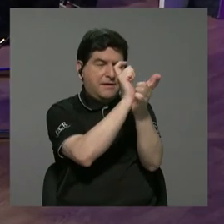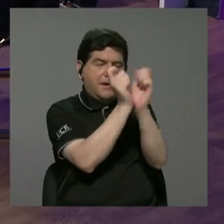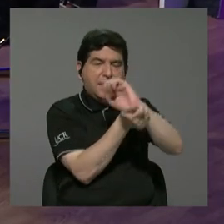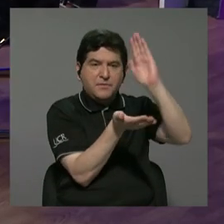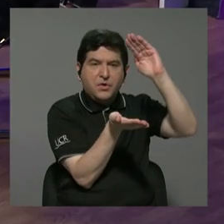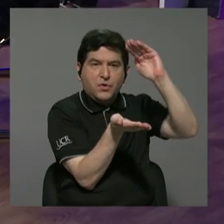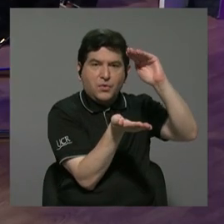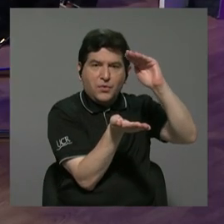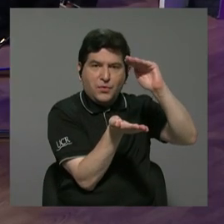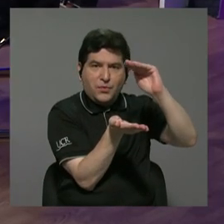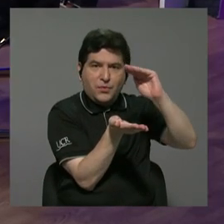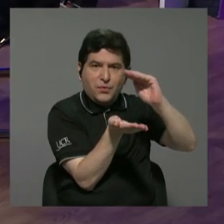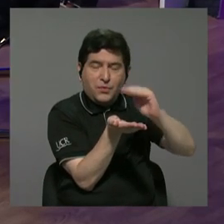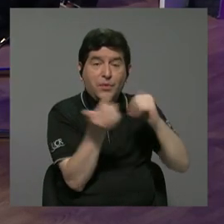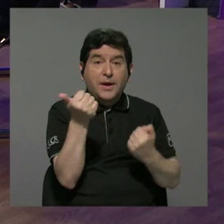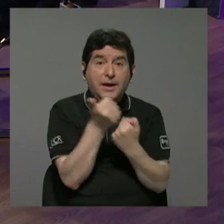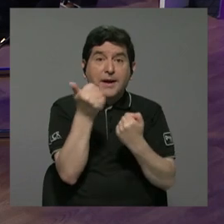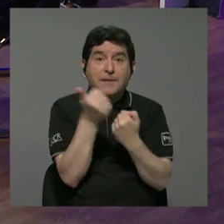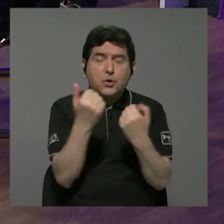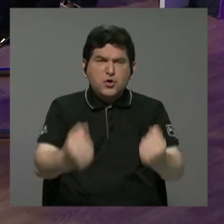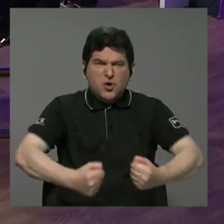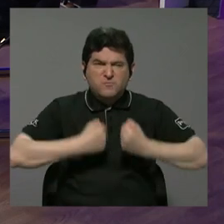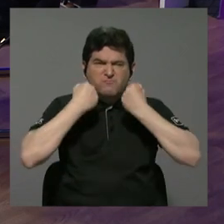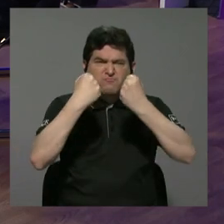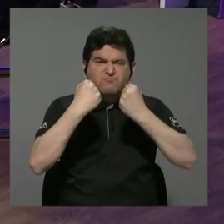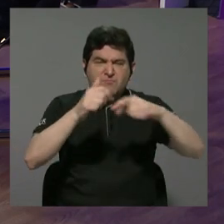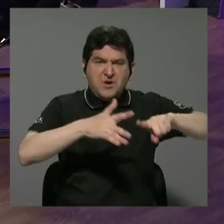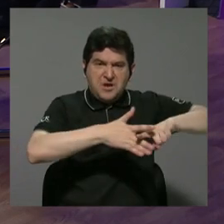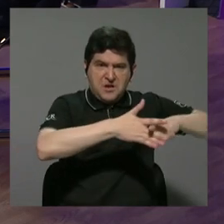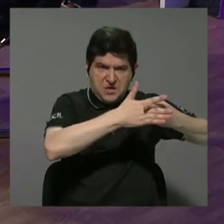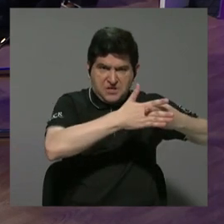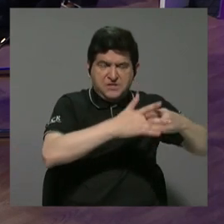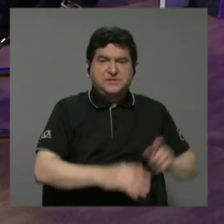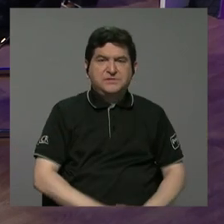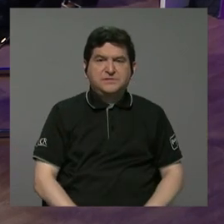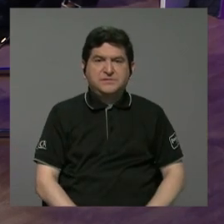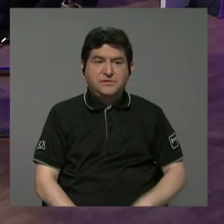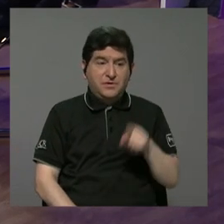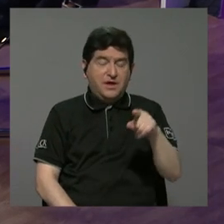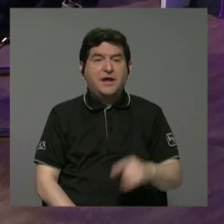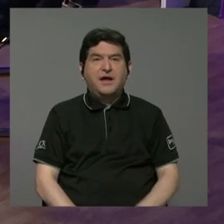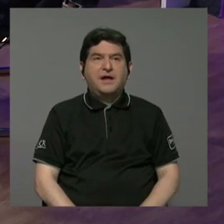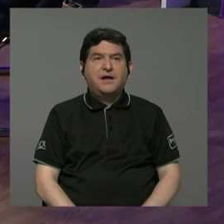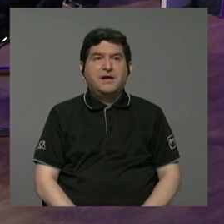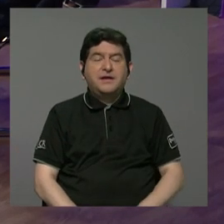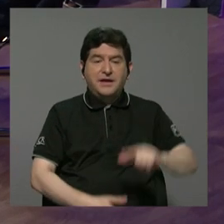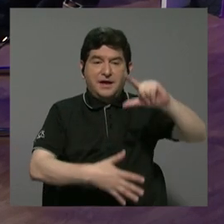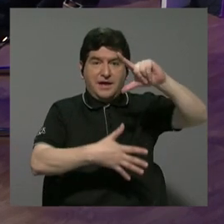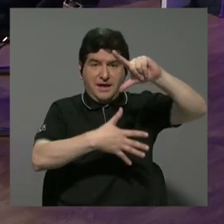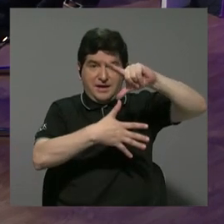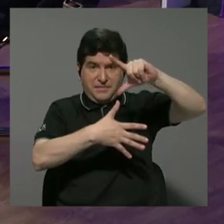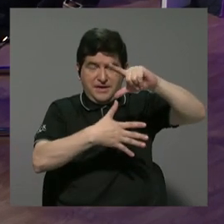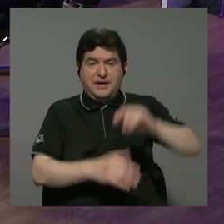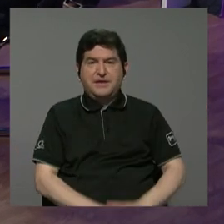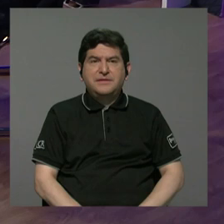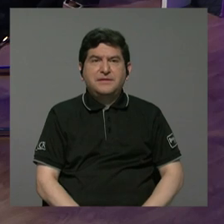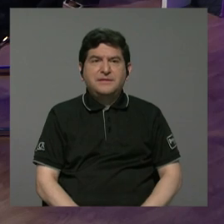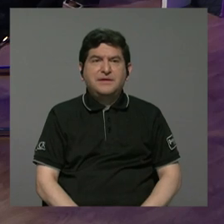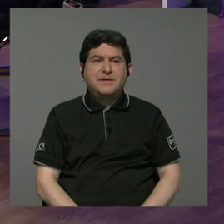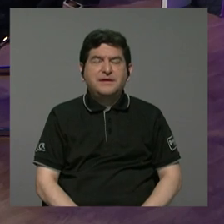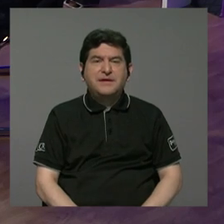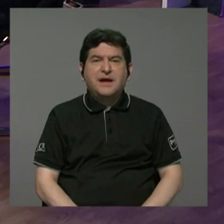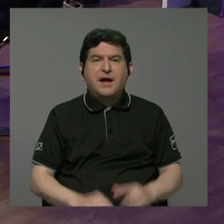baja, claro, ¿verdad? Ese respaldo fuertísimo con el que empezó, que es una media en América Latina, por ejemplo, el respaldo